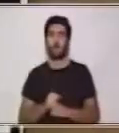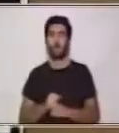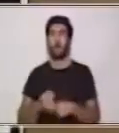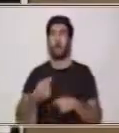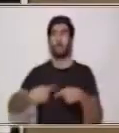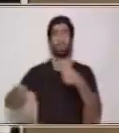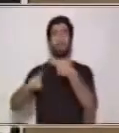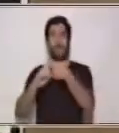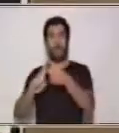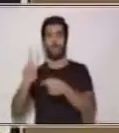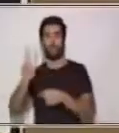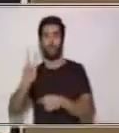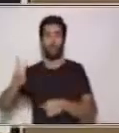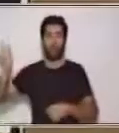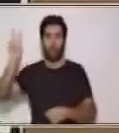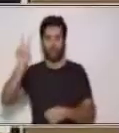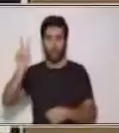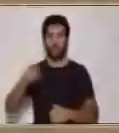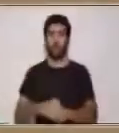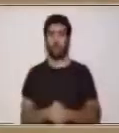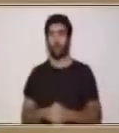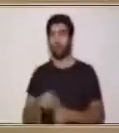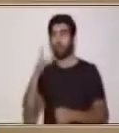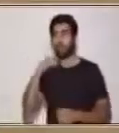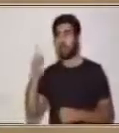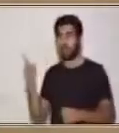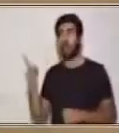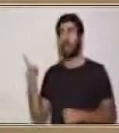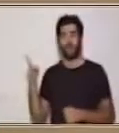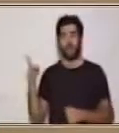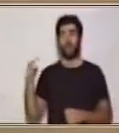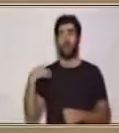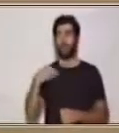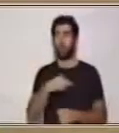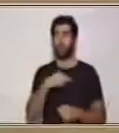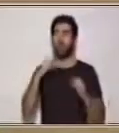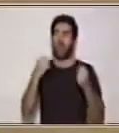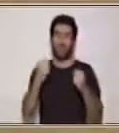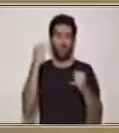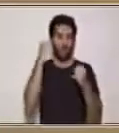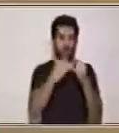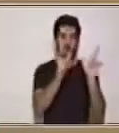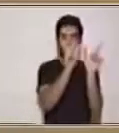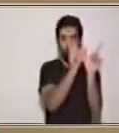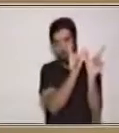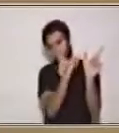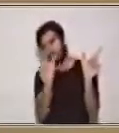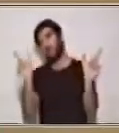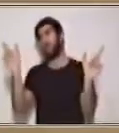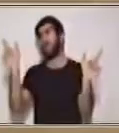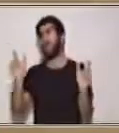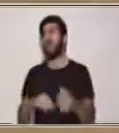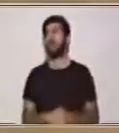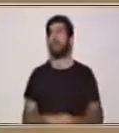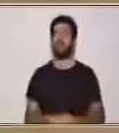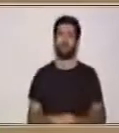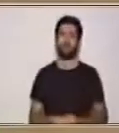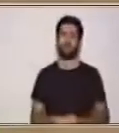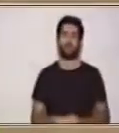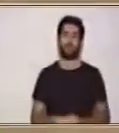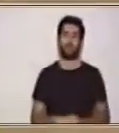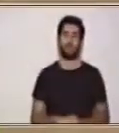más la última raíz al cuadrado. Y ahora debemos hacer las operaciones ahí indicadas.